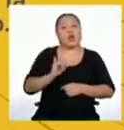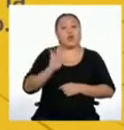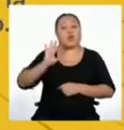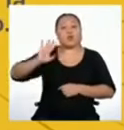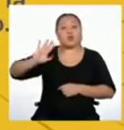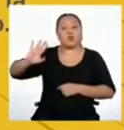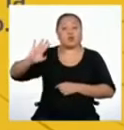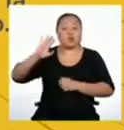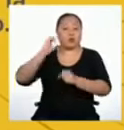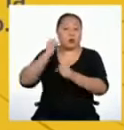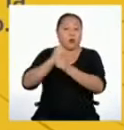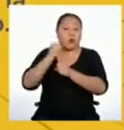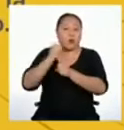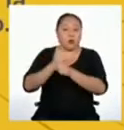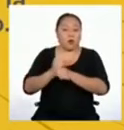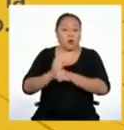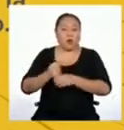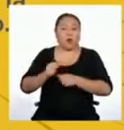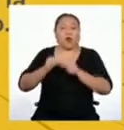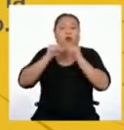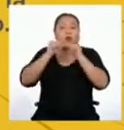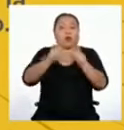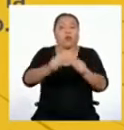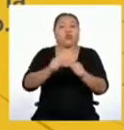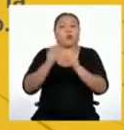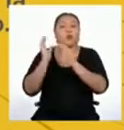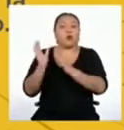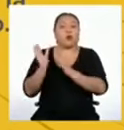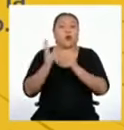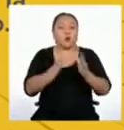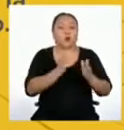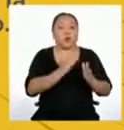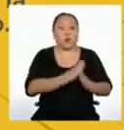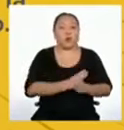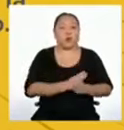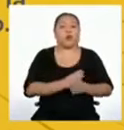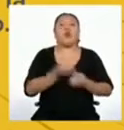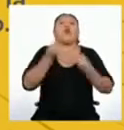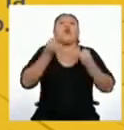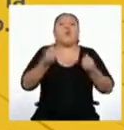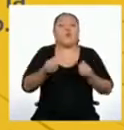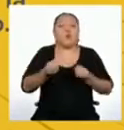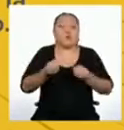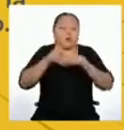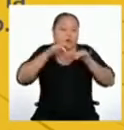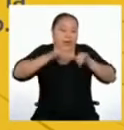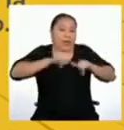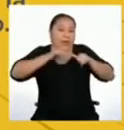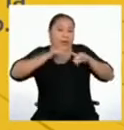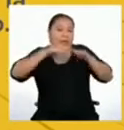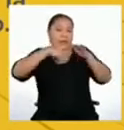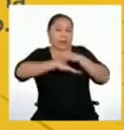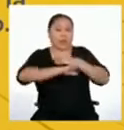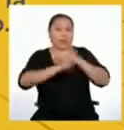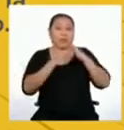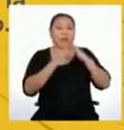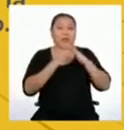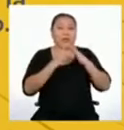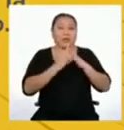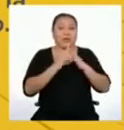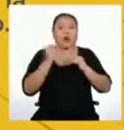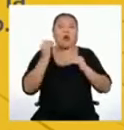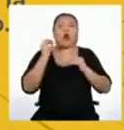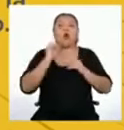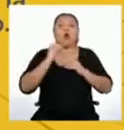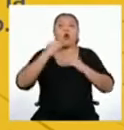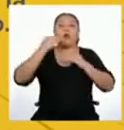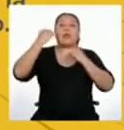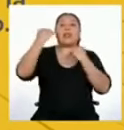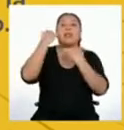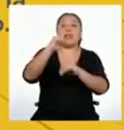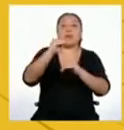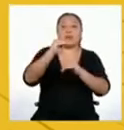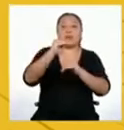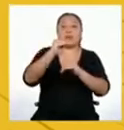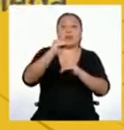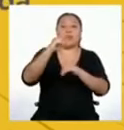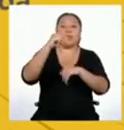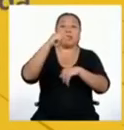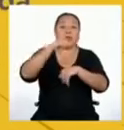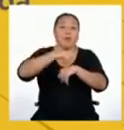mantener el orden a través de medidas como el aislamiento social o la limitación del libre